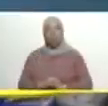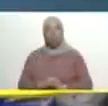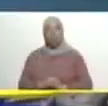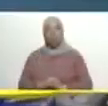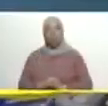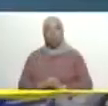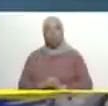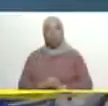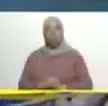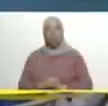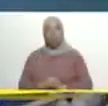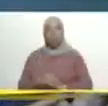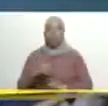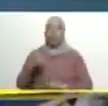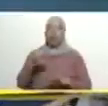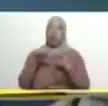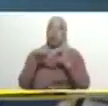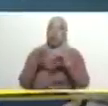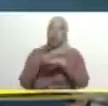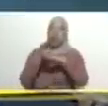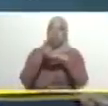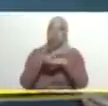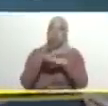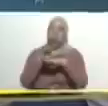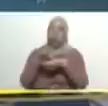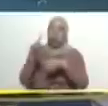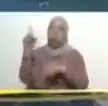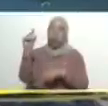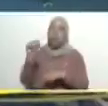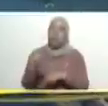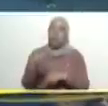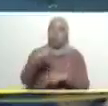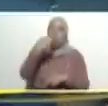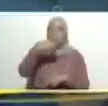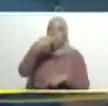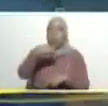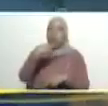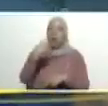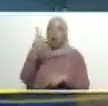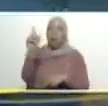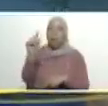de mantener bajos los precios de los alimentos y luego